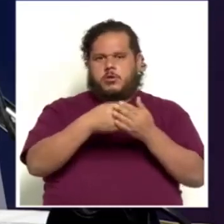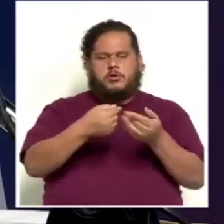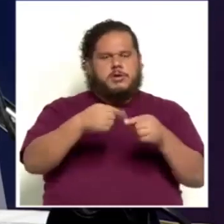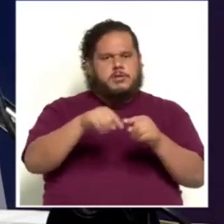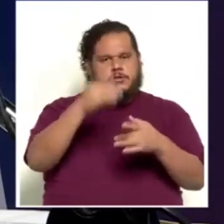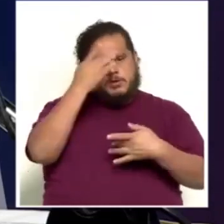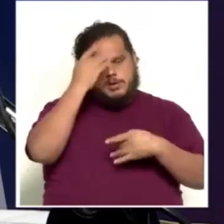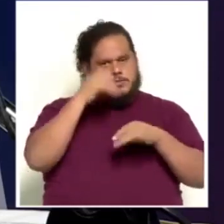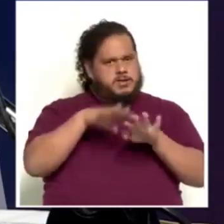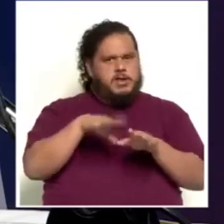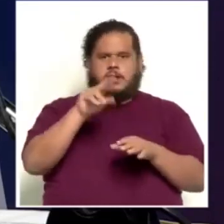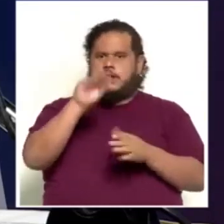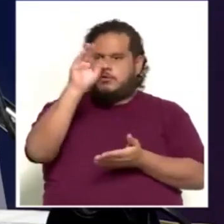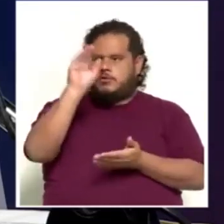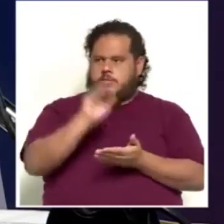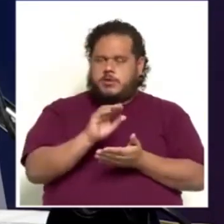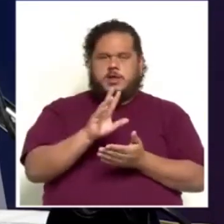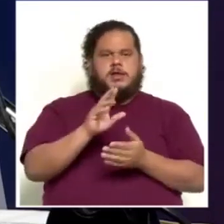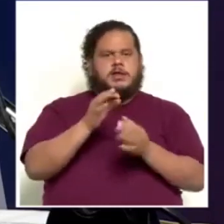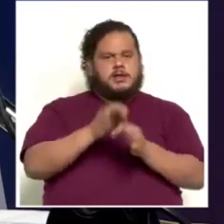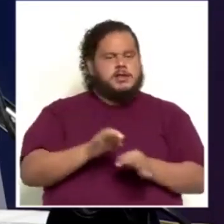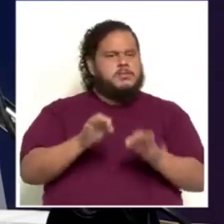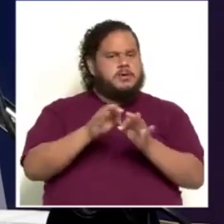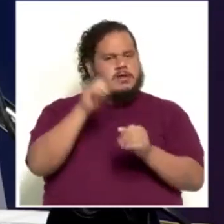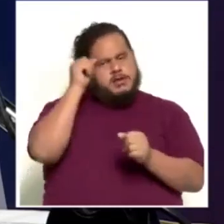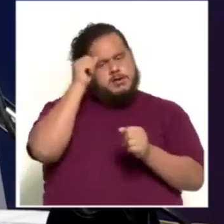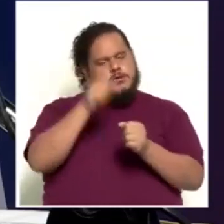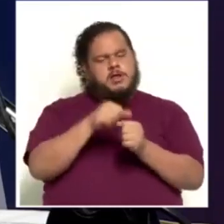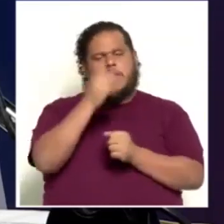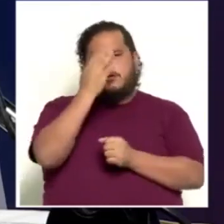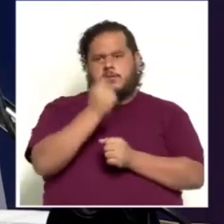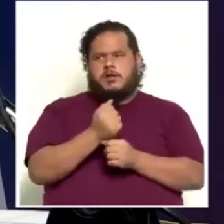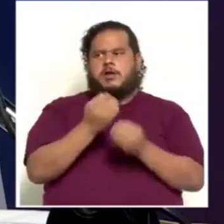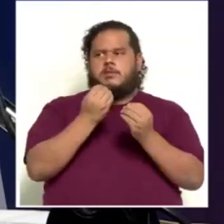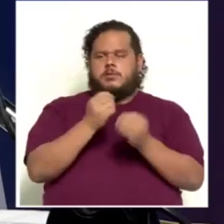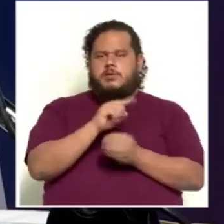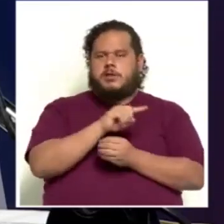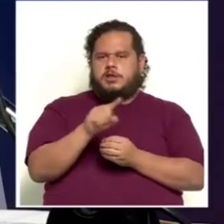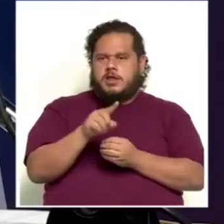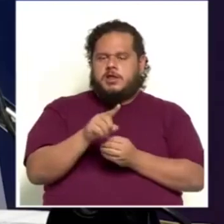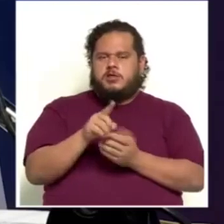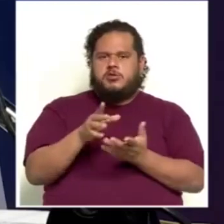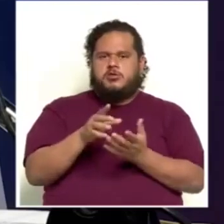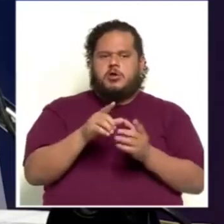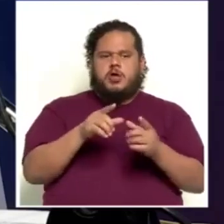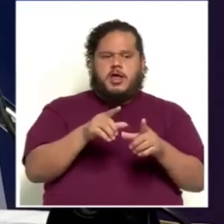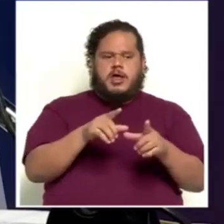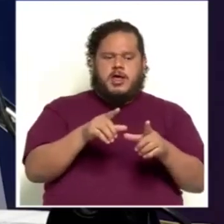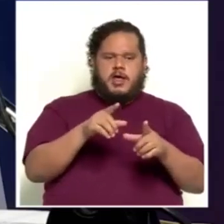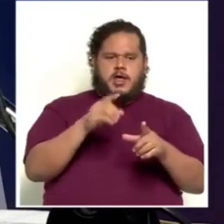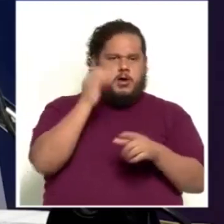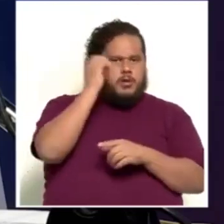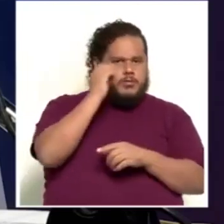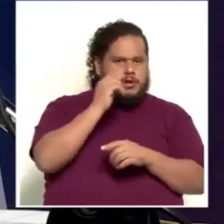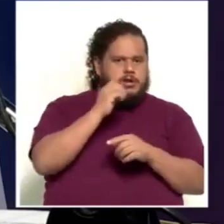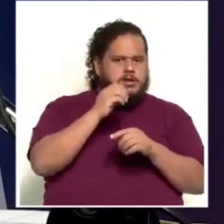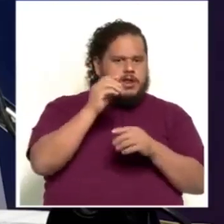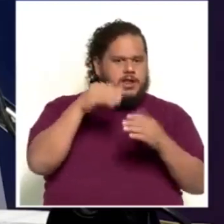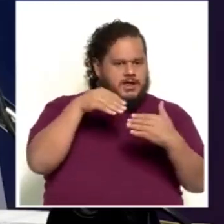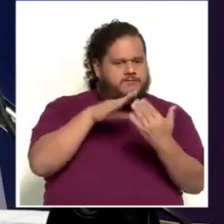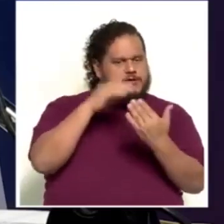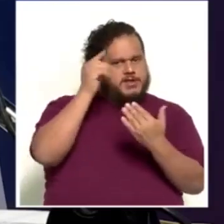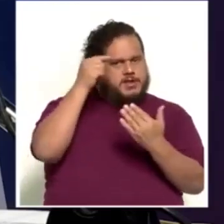que no son menores y que sería importante recordar, porque muchas de sus posiciones desde el gobierno y frente a ciertos grupos de